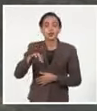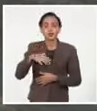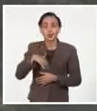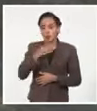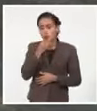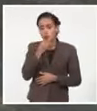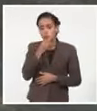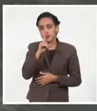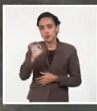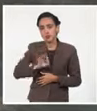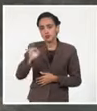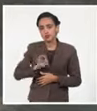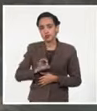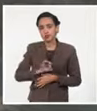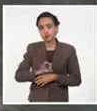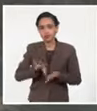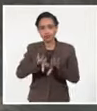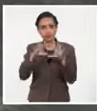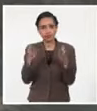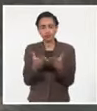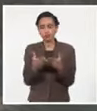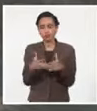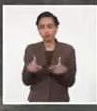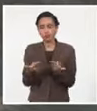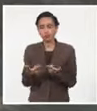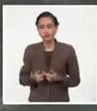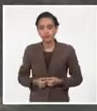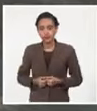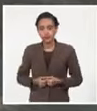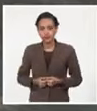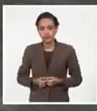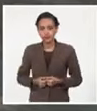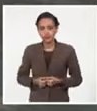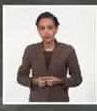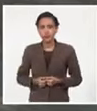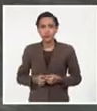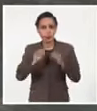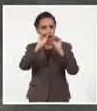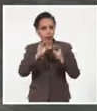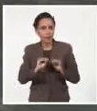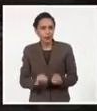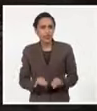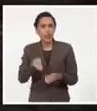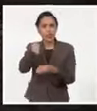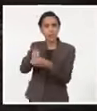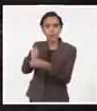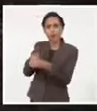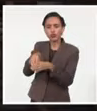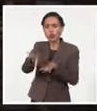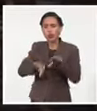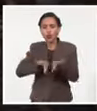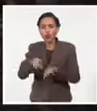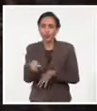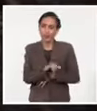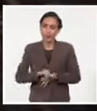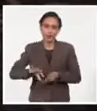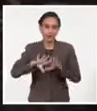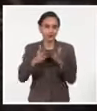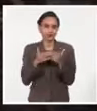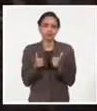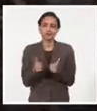100% de su infraestructura tabacalera, dígase almacenes, depósitos y escogidas. Cuando las